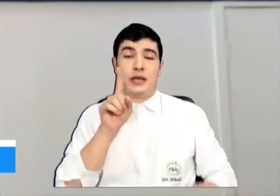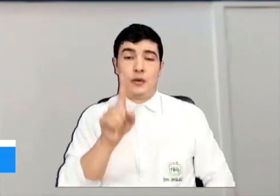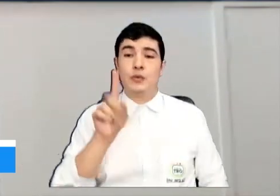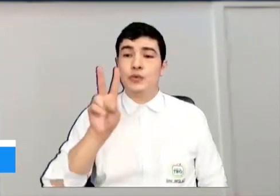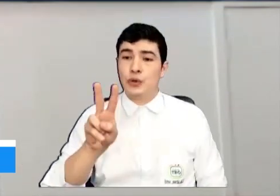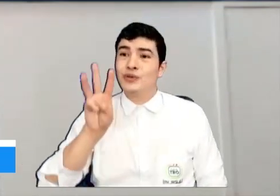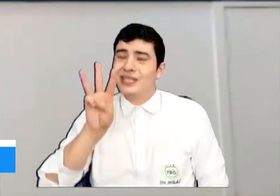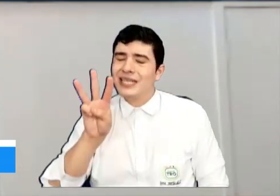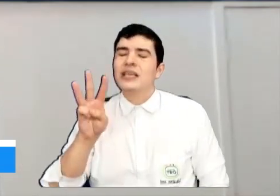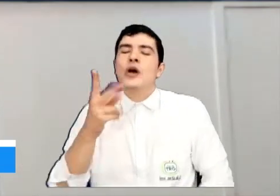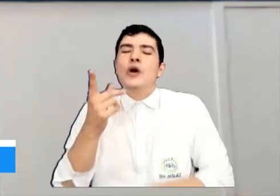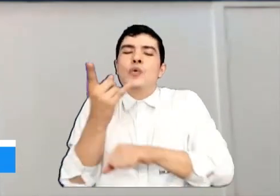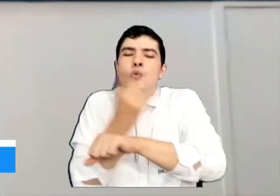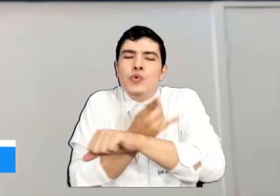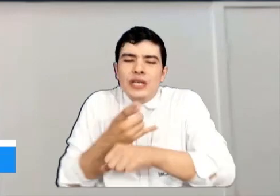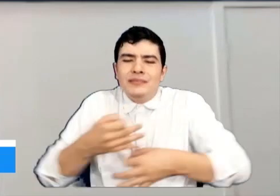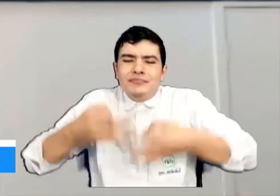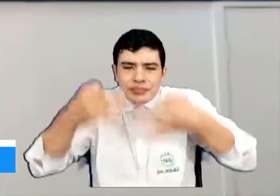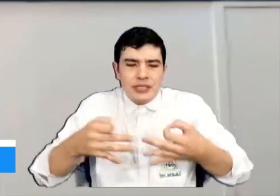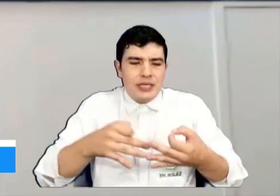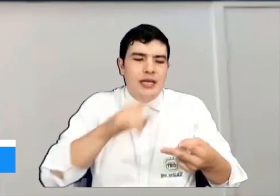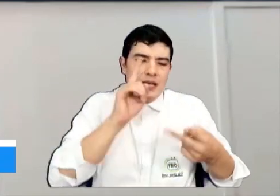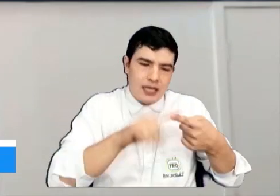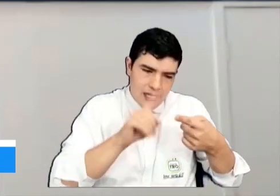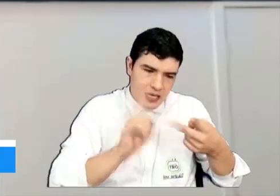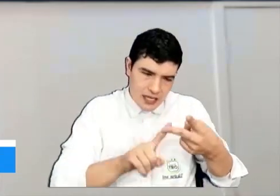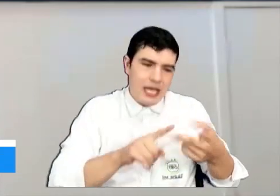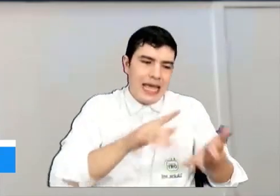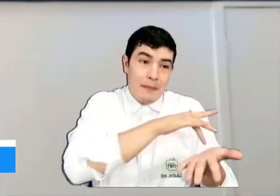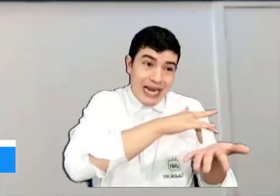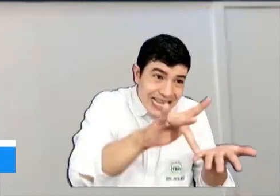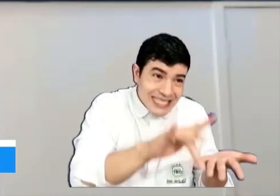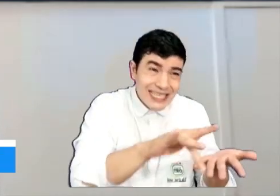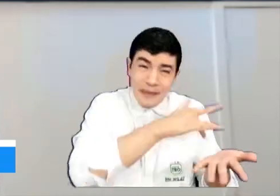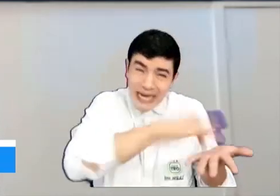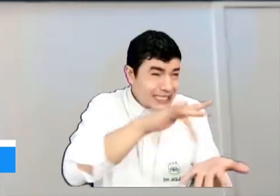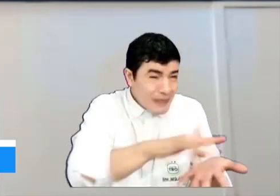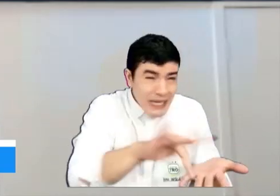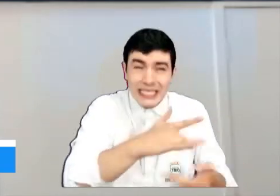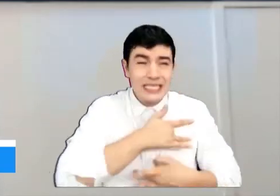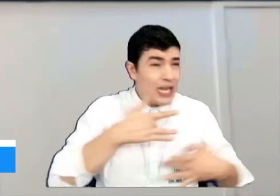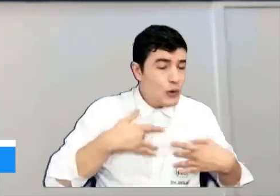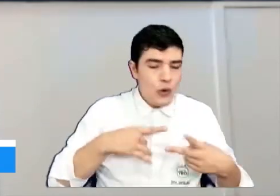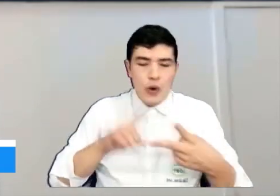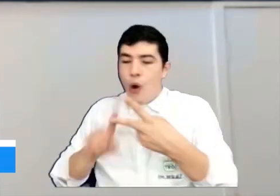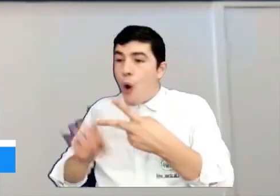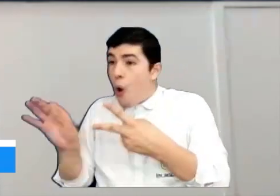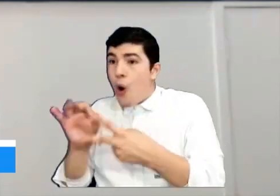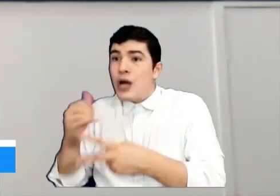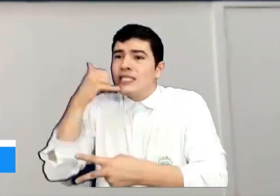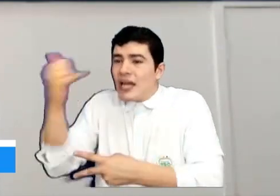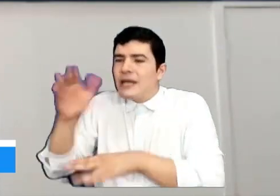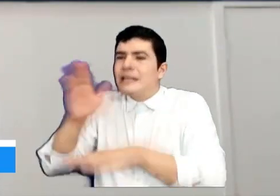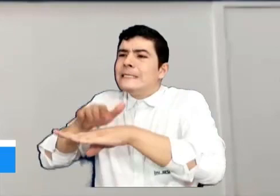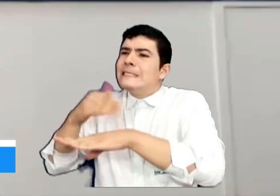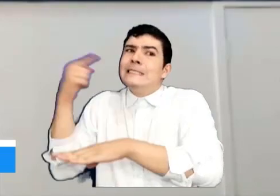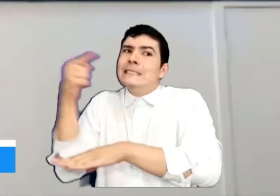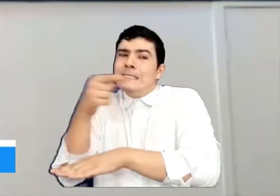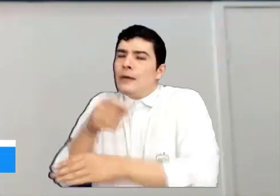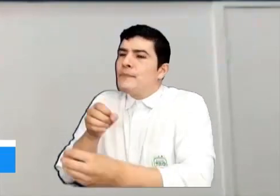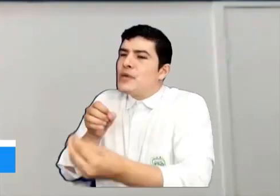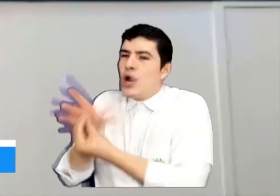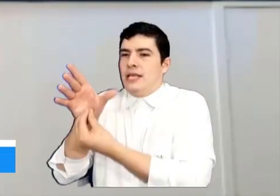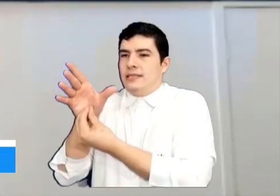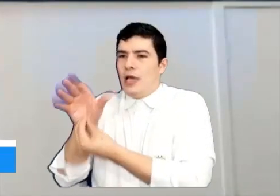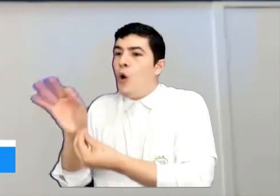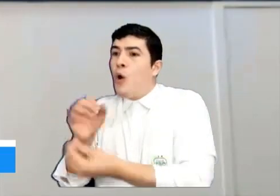uso de otras líneas, por ejemplo el 155 para violencia intrafamiliar, se puede llamar a otro numeral que es el